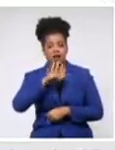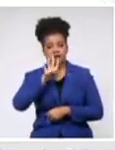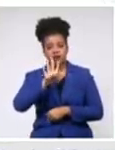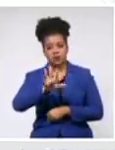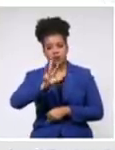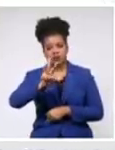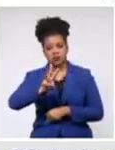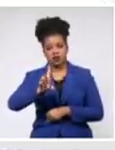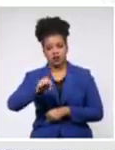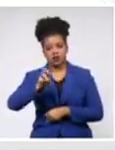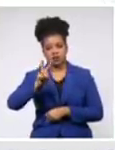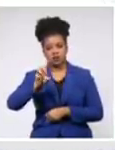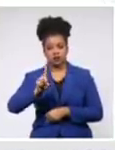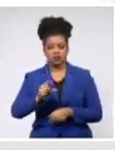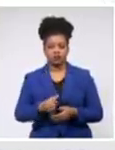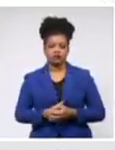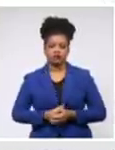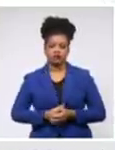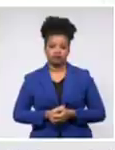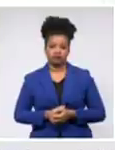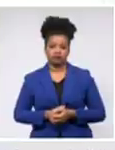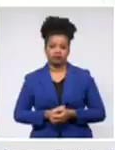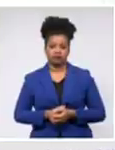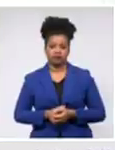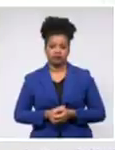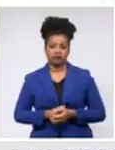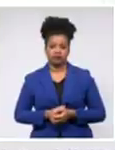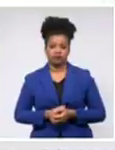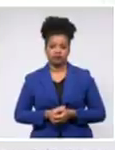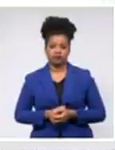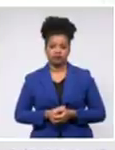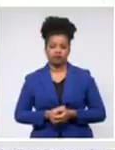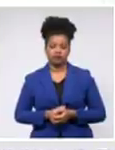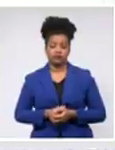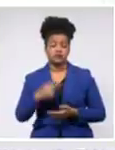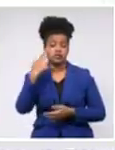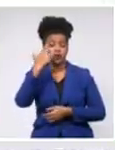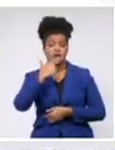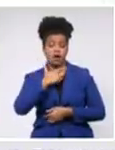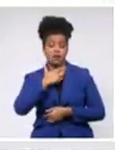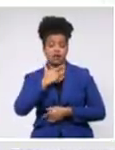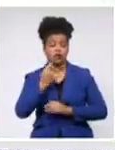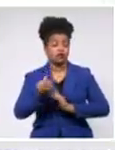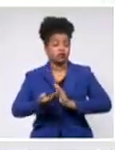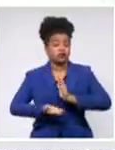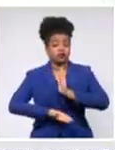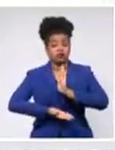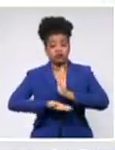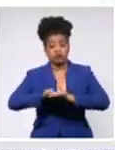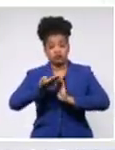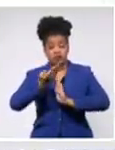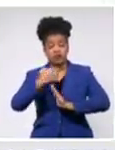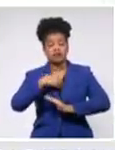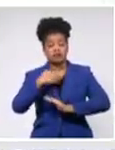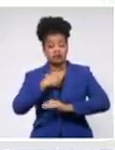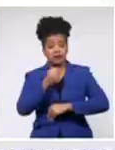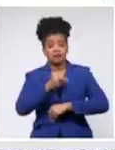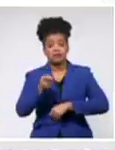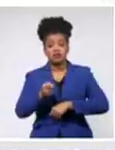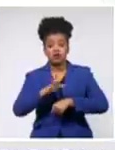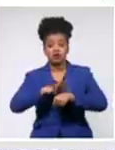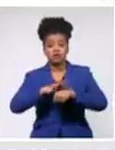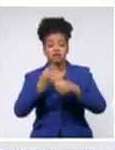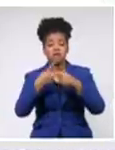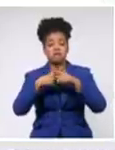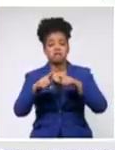53,31, que aunque es la más elevada, aunque Ciego de Ávila tuvo casos, sin embargo es